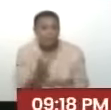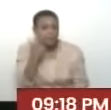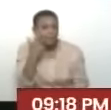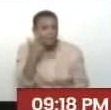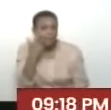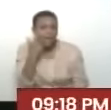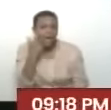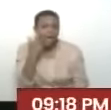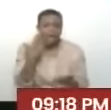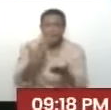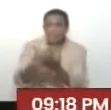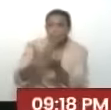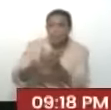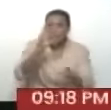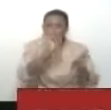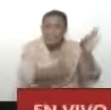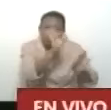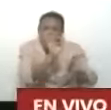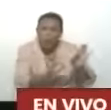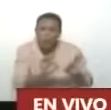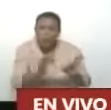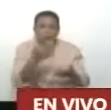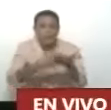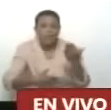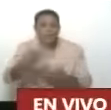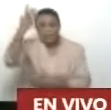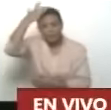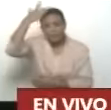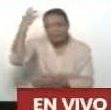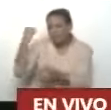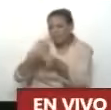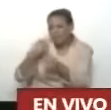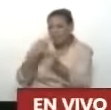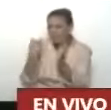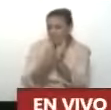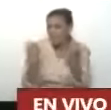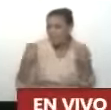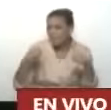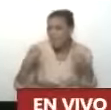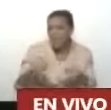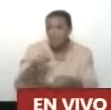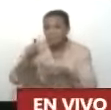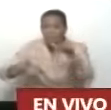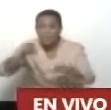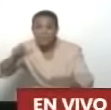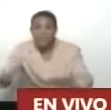desarrollo sacando las datas, sacando los resultados de cada una de las personas